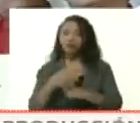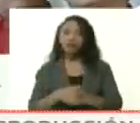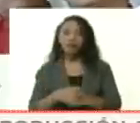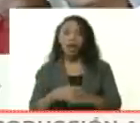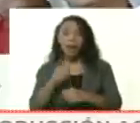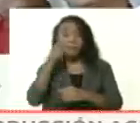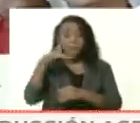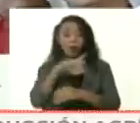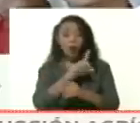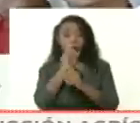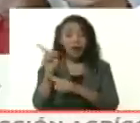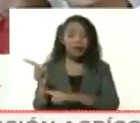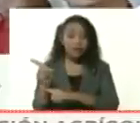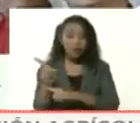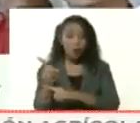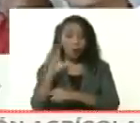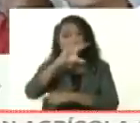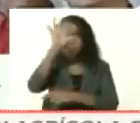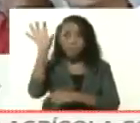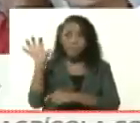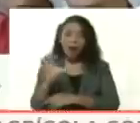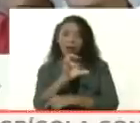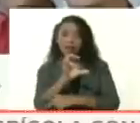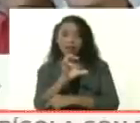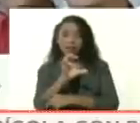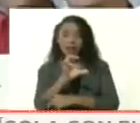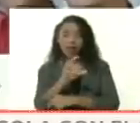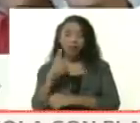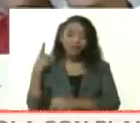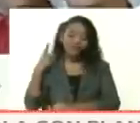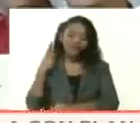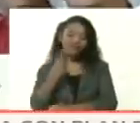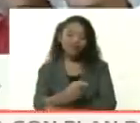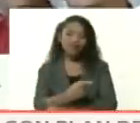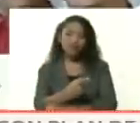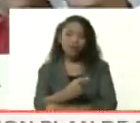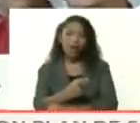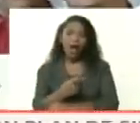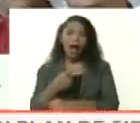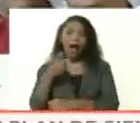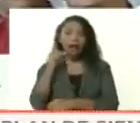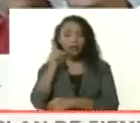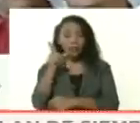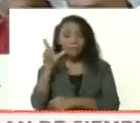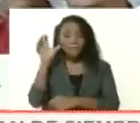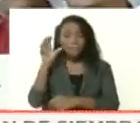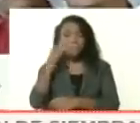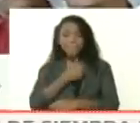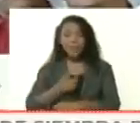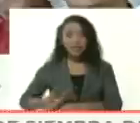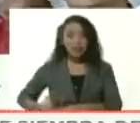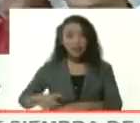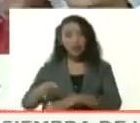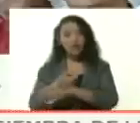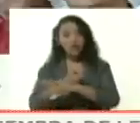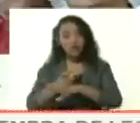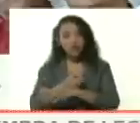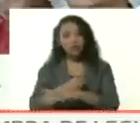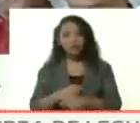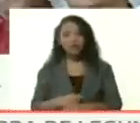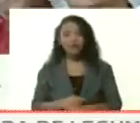obliga a sus presidentes a que gobierne. Piñera, hace rato que no vemos una declaración de Piñera,